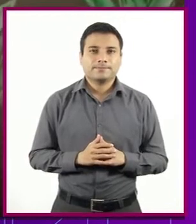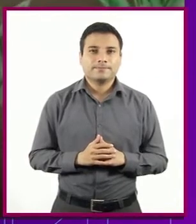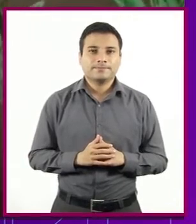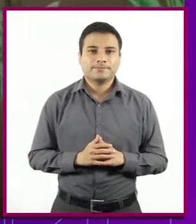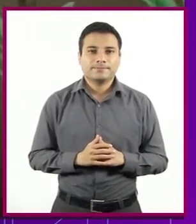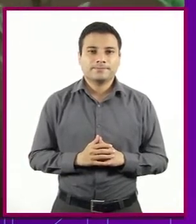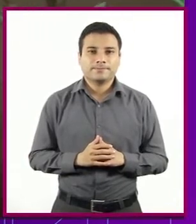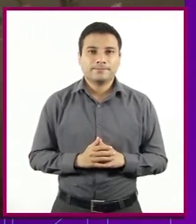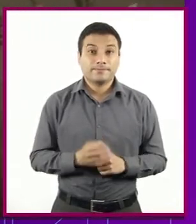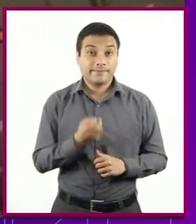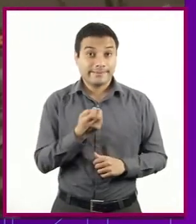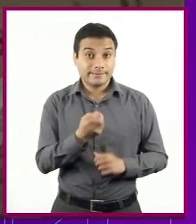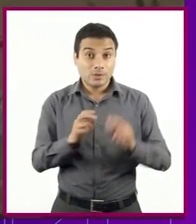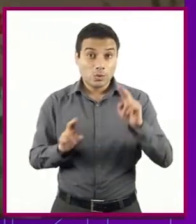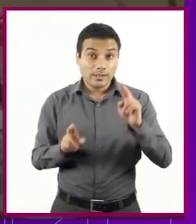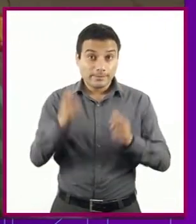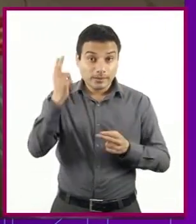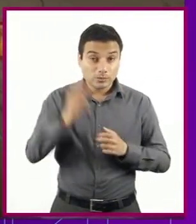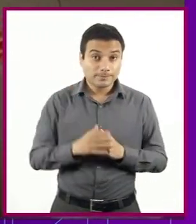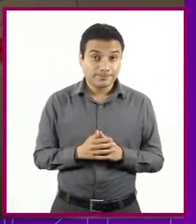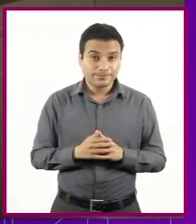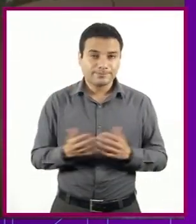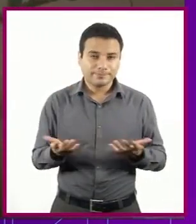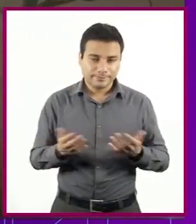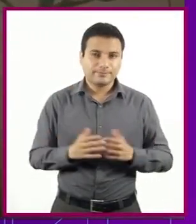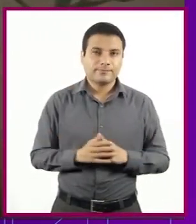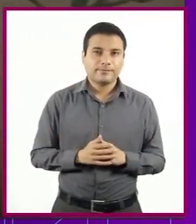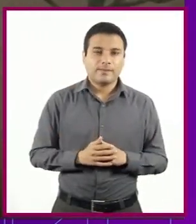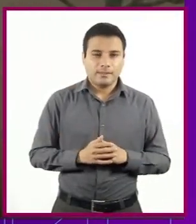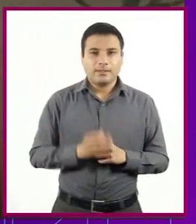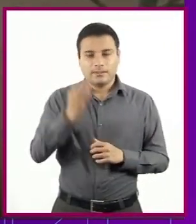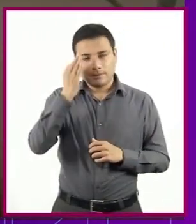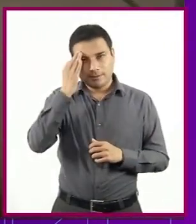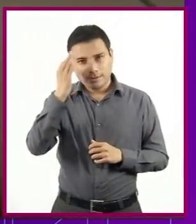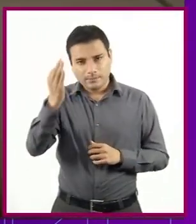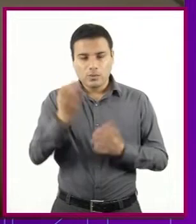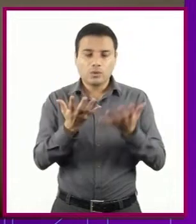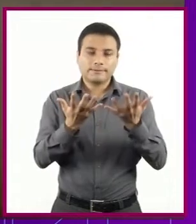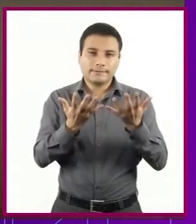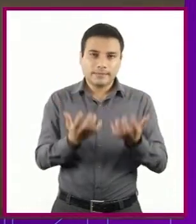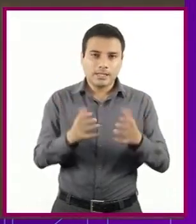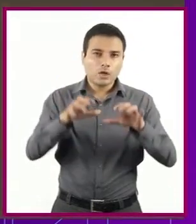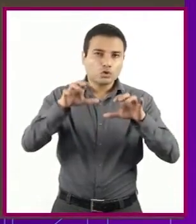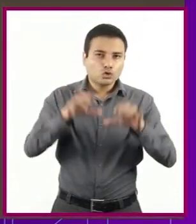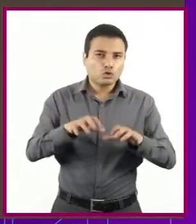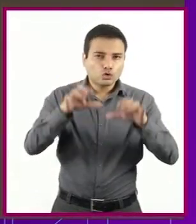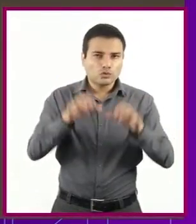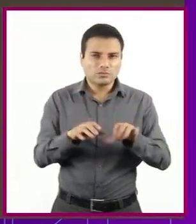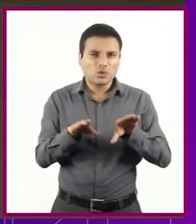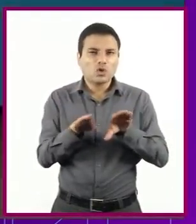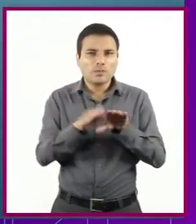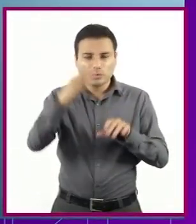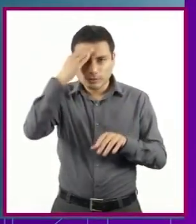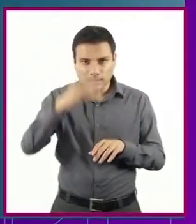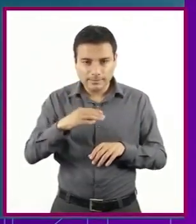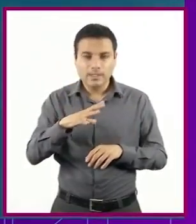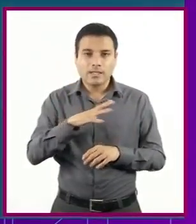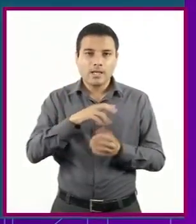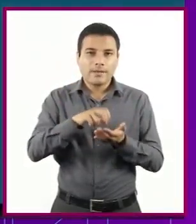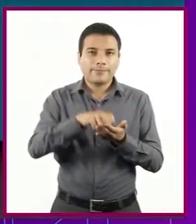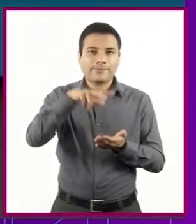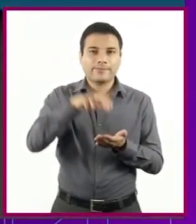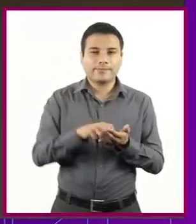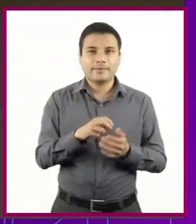En este universo, el paso de la estación de secas a lluvias es anunciado por el croar de las ranas, animales de agua